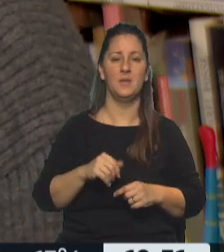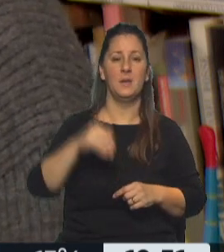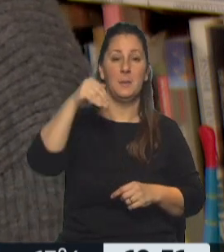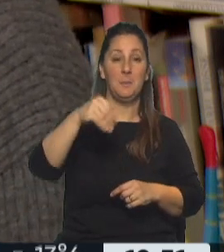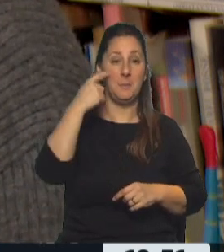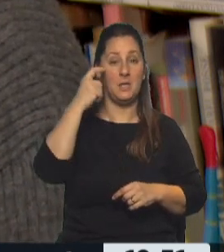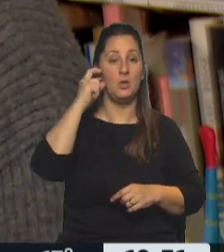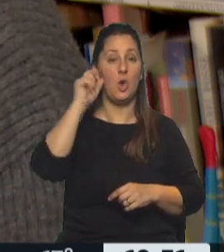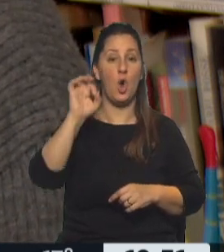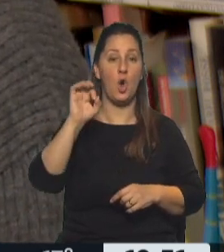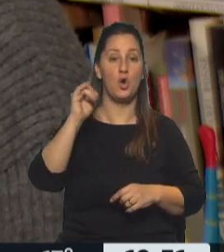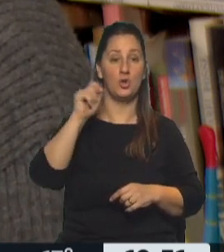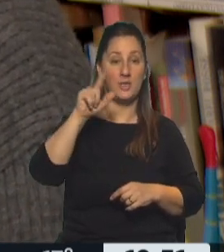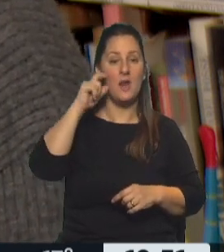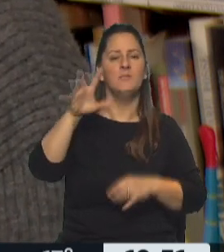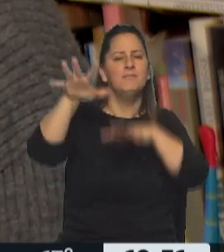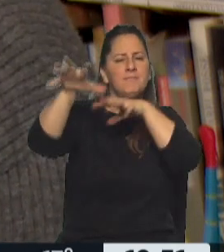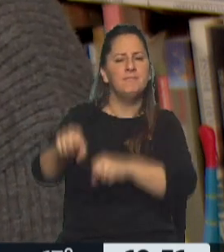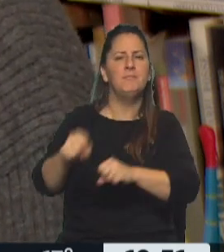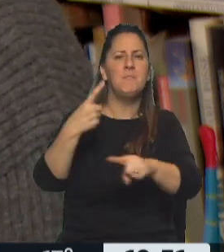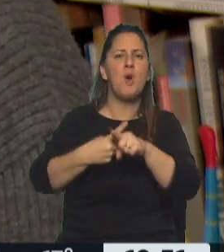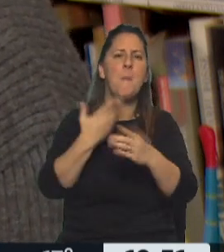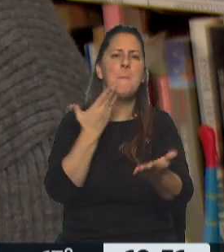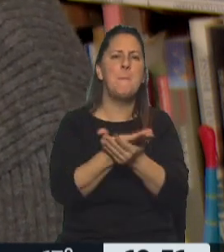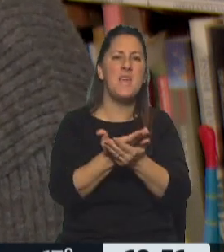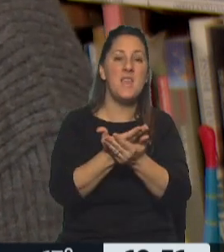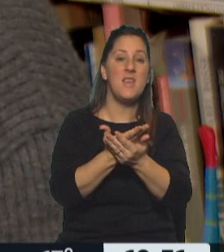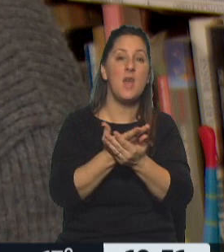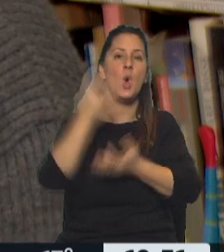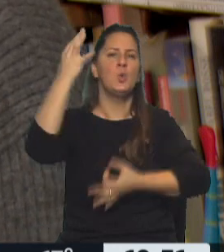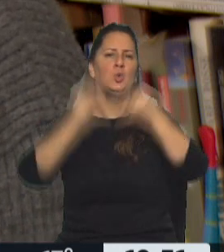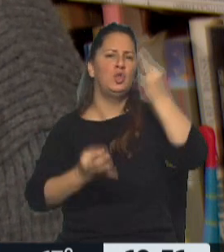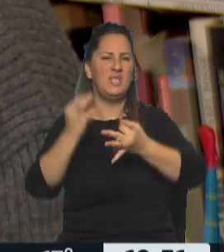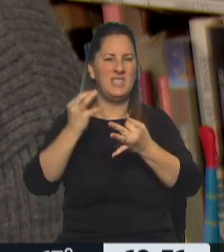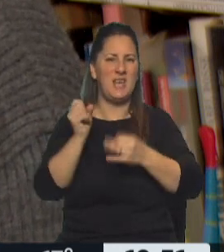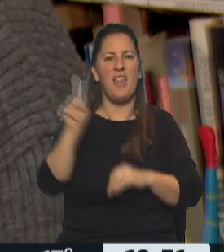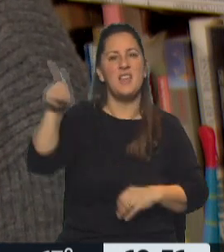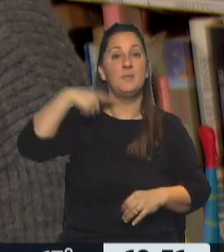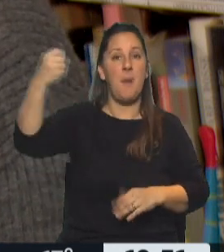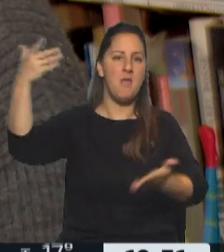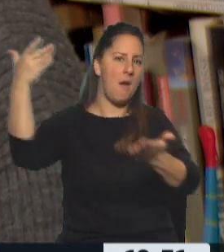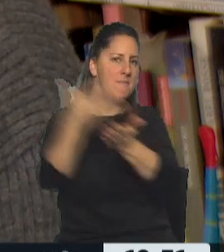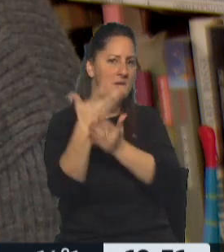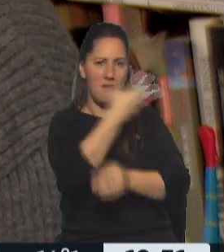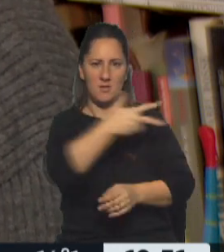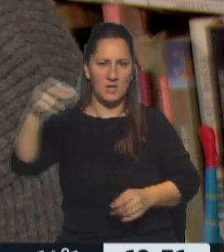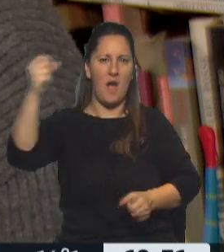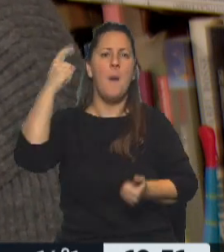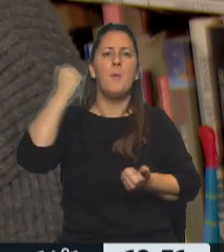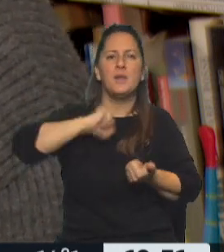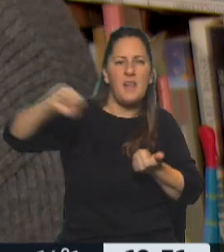se lo detiene por un pedido de extradición cursado por la justicia española por una serie de estafas